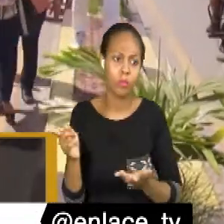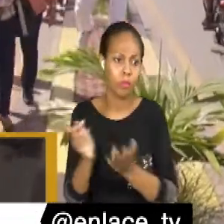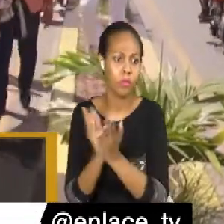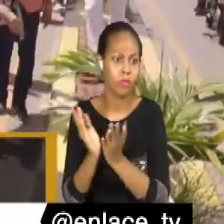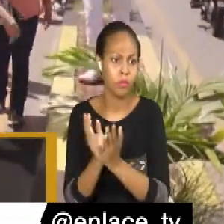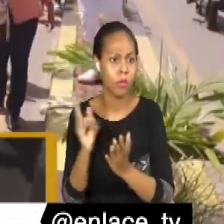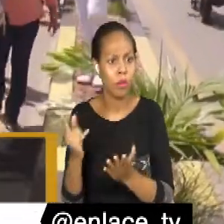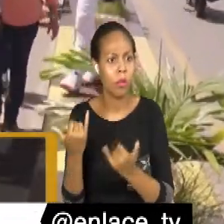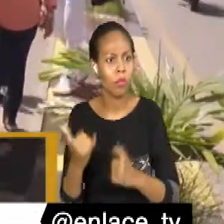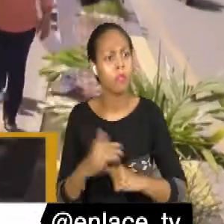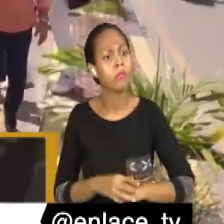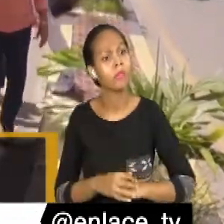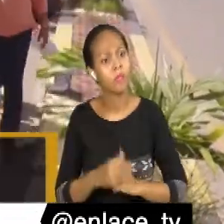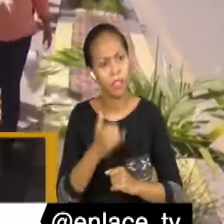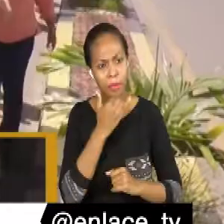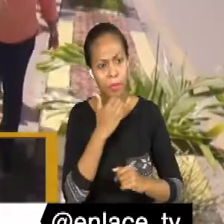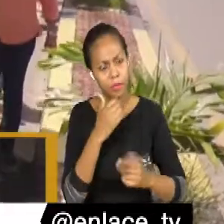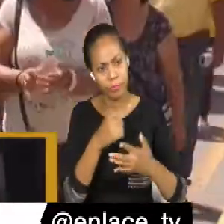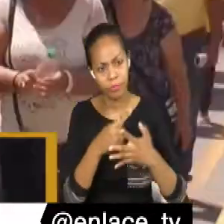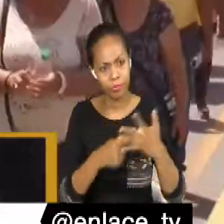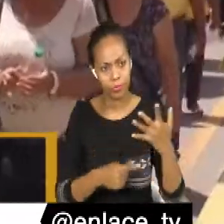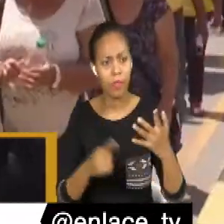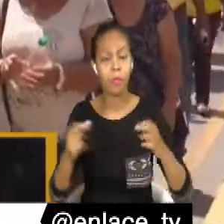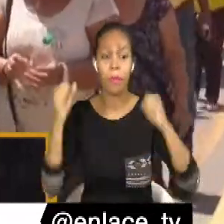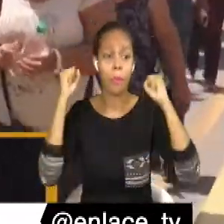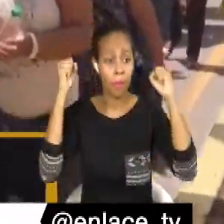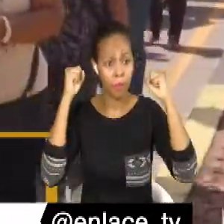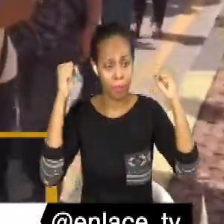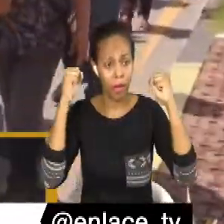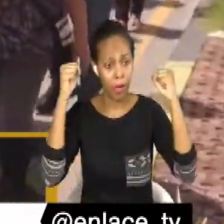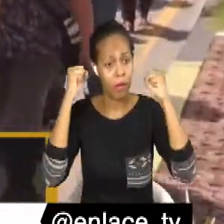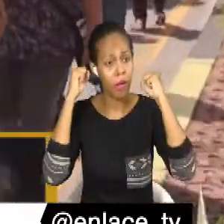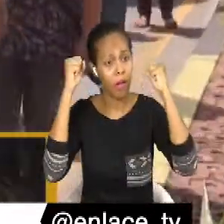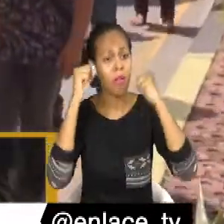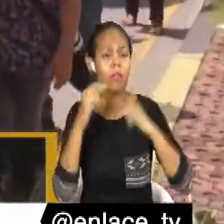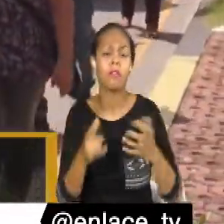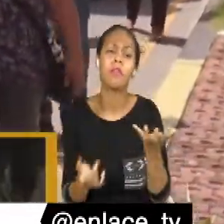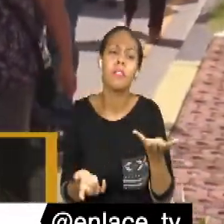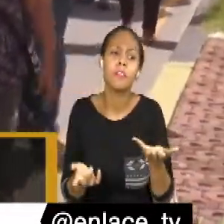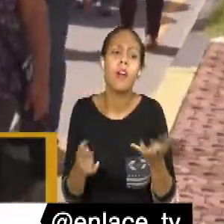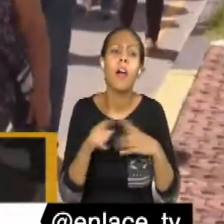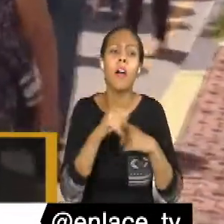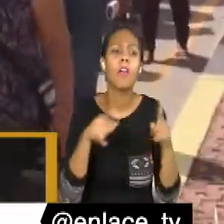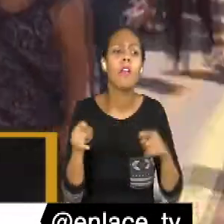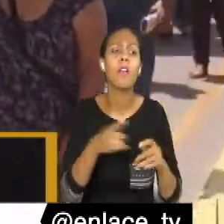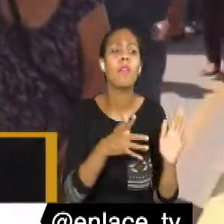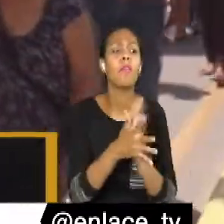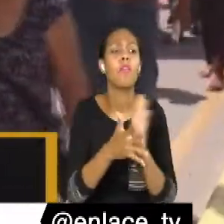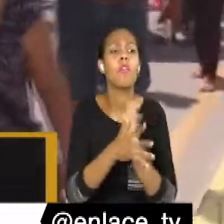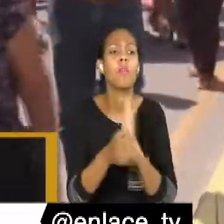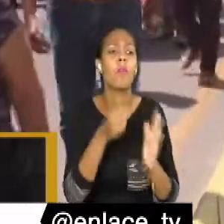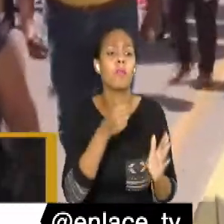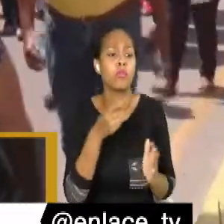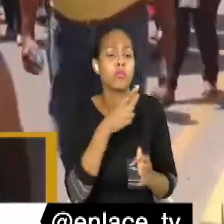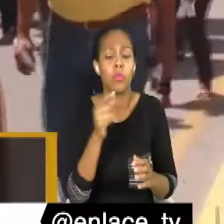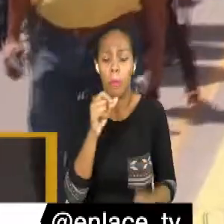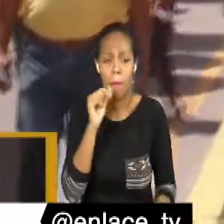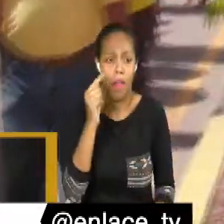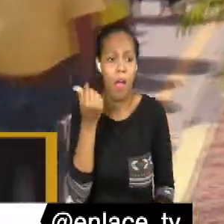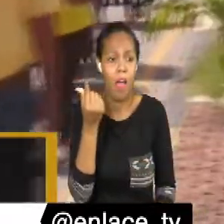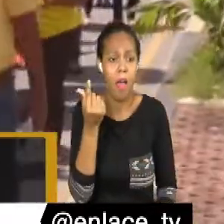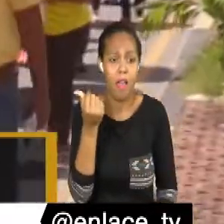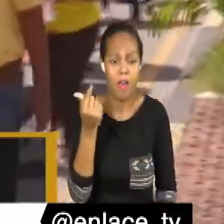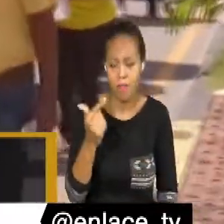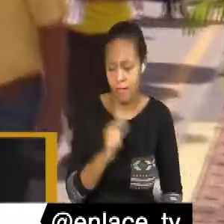magisterio en este paro nacional. Ya que los medios solo hablan lo que tiene que ver con el salario de los maestros